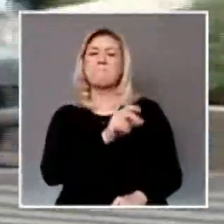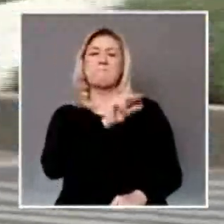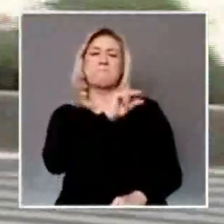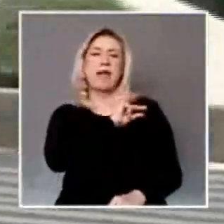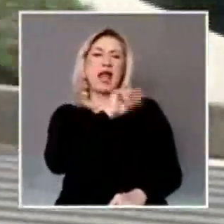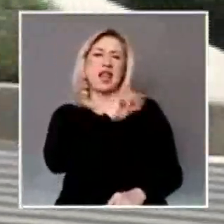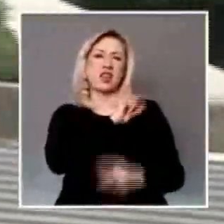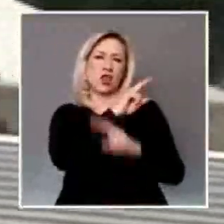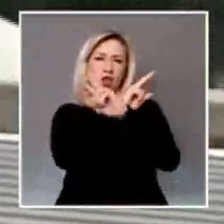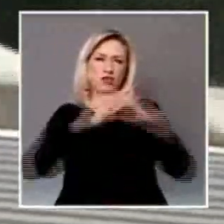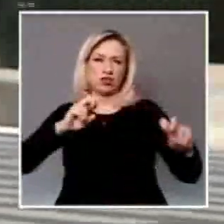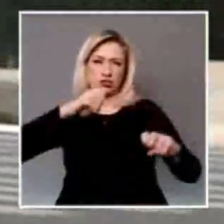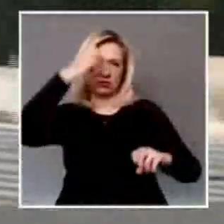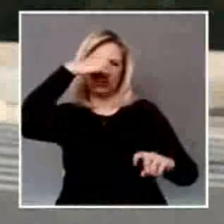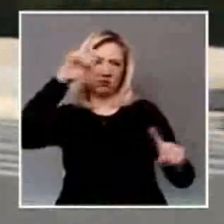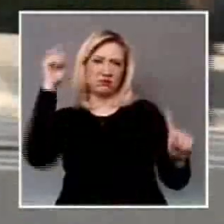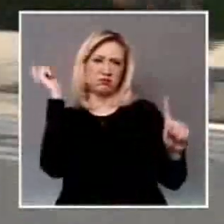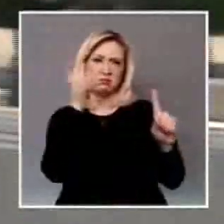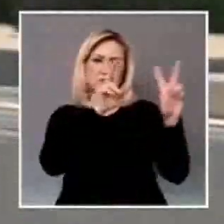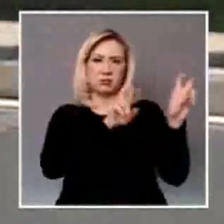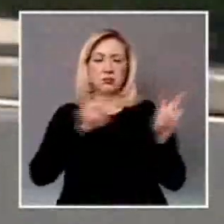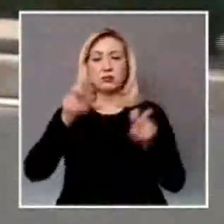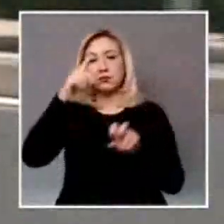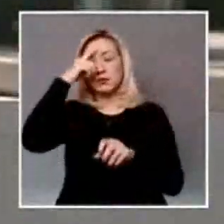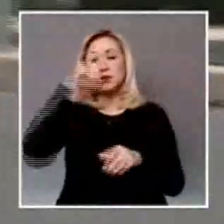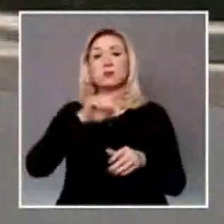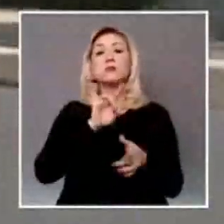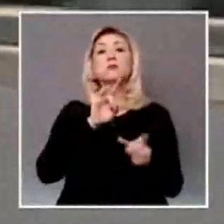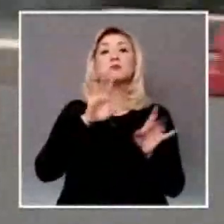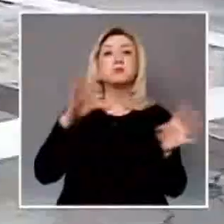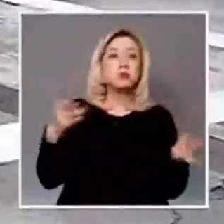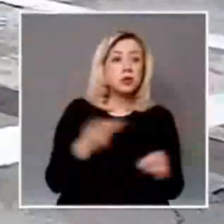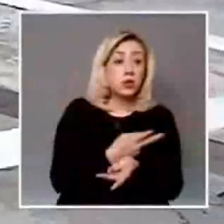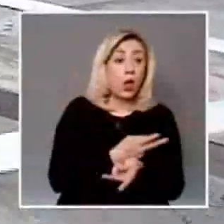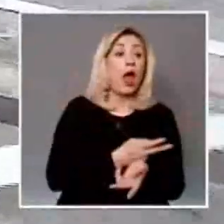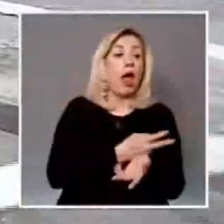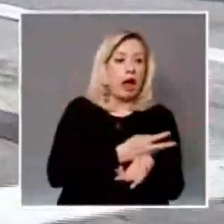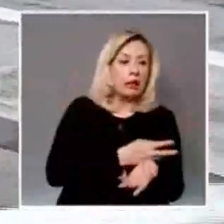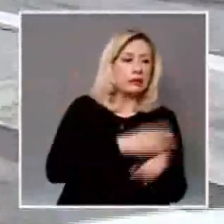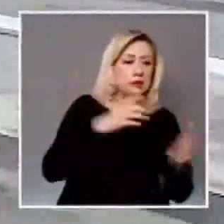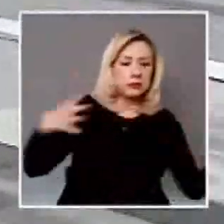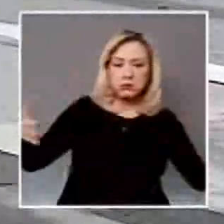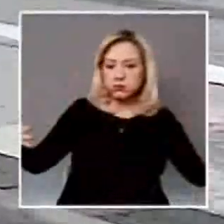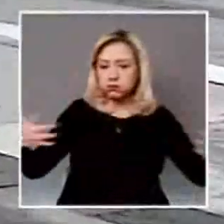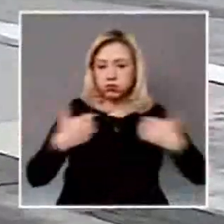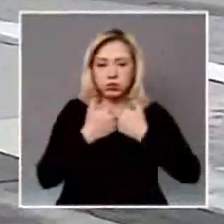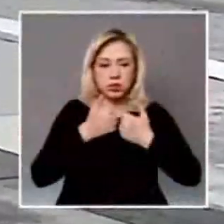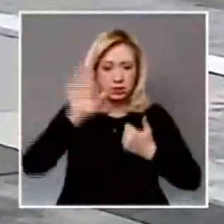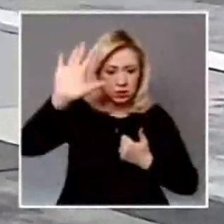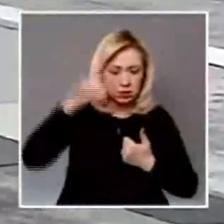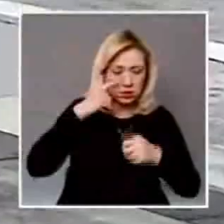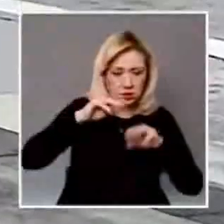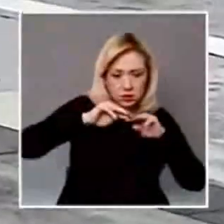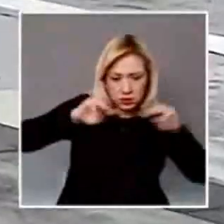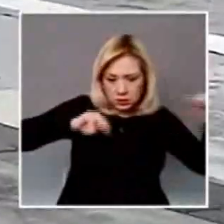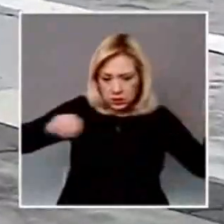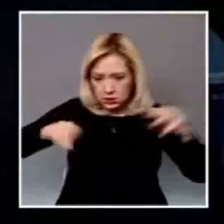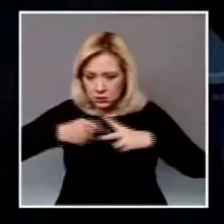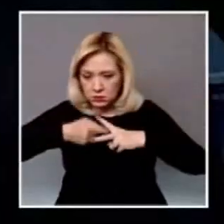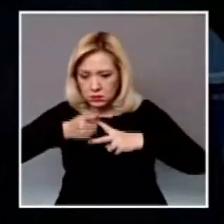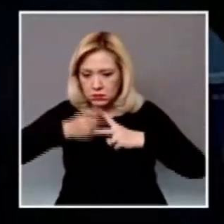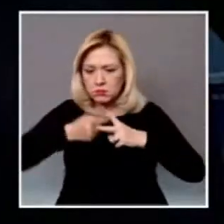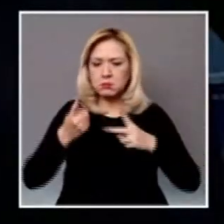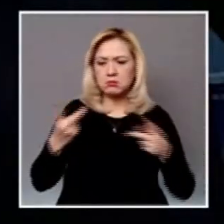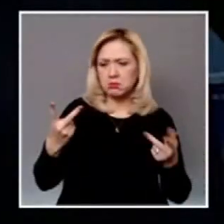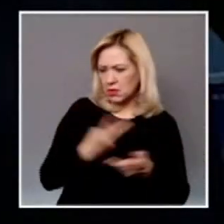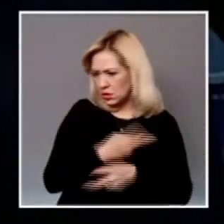información recolectada en el lugar de los hechos y los daños de los vehículos, lo que permite establecer la mecánica de la colisión y las